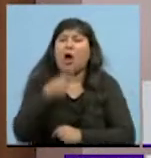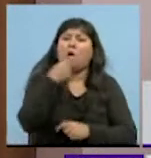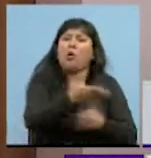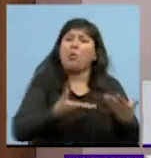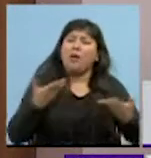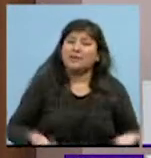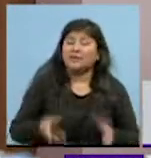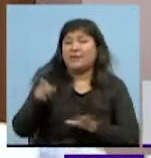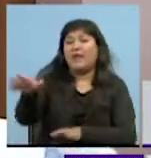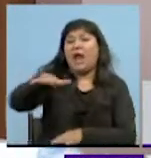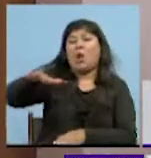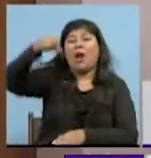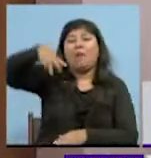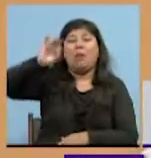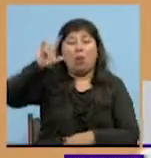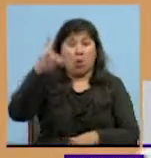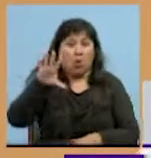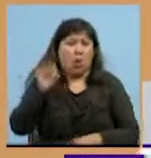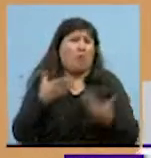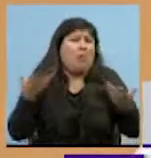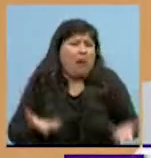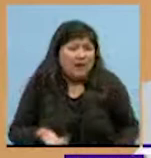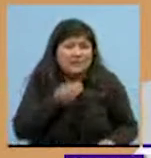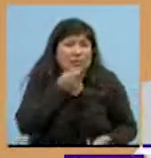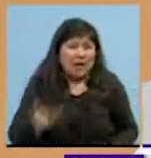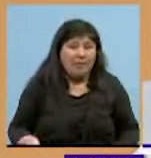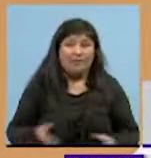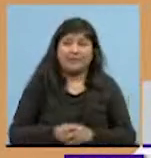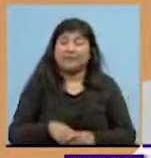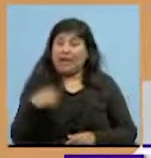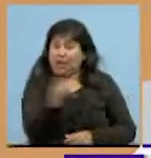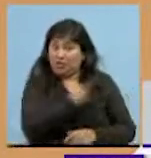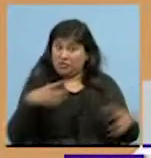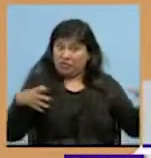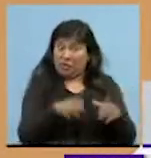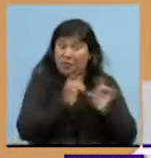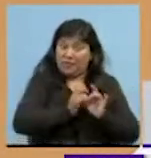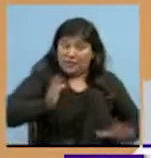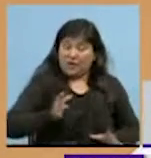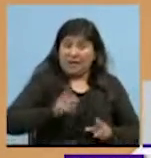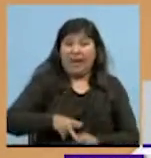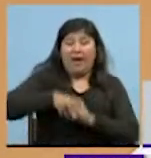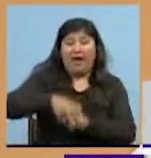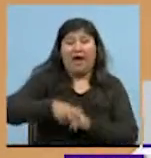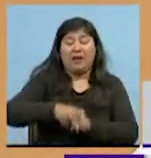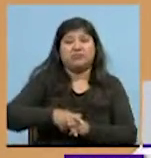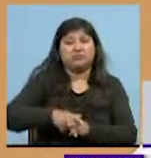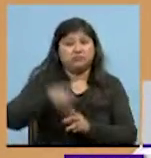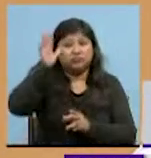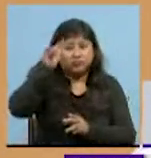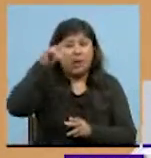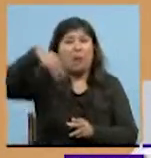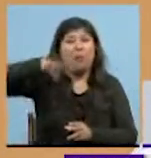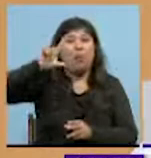Molulo, por ejemplo? Bueno, nosotros vamos a Loma de Mula. Va el odontólogo con su secretaria, le lleva cepillo